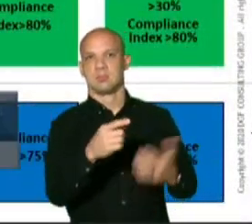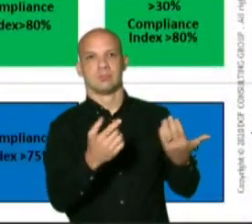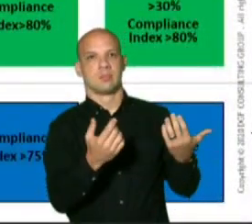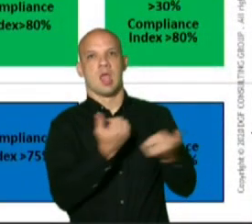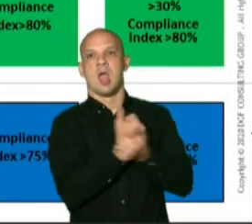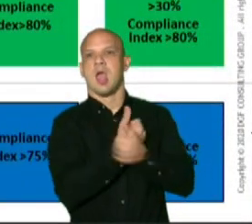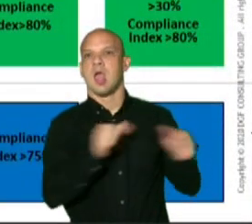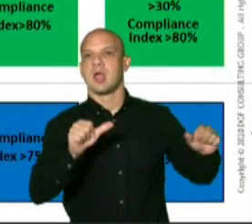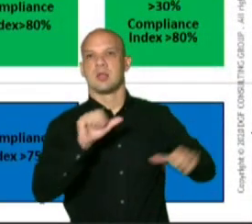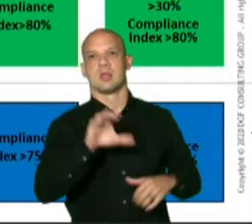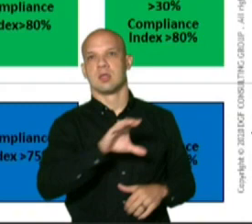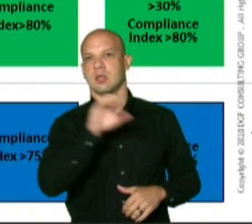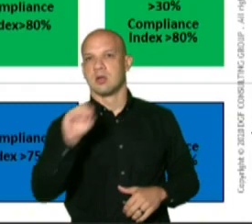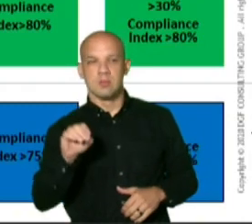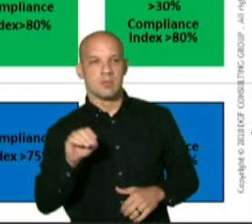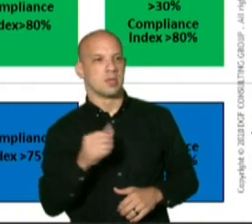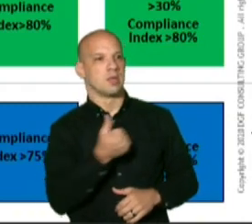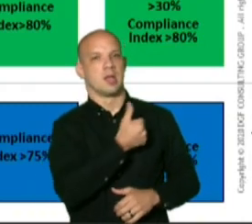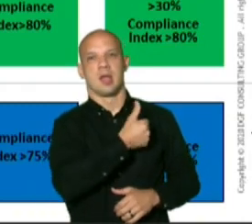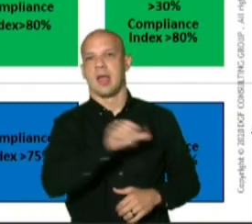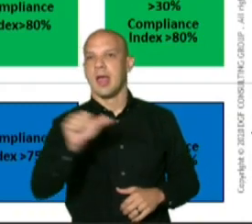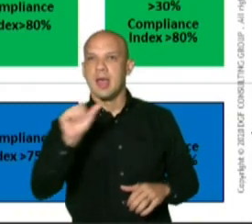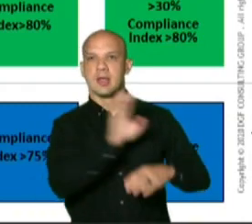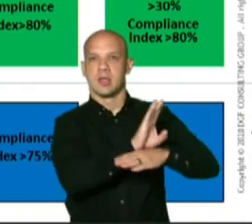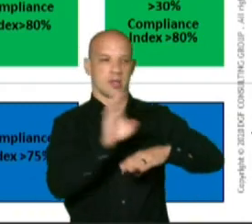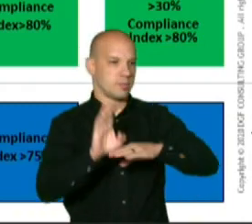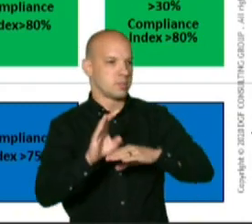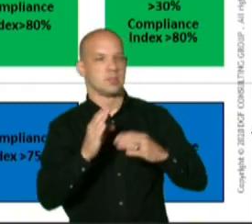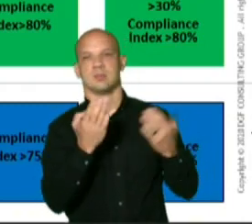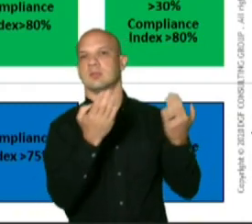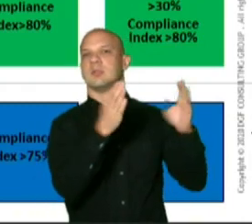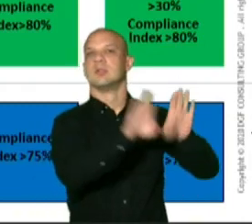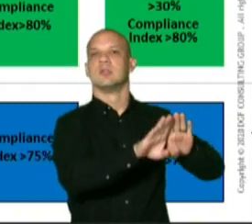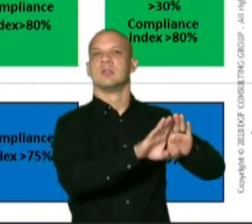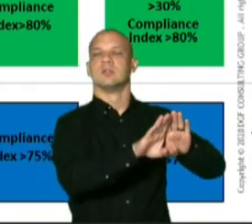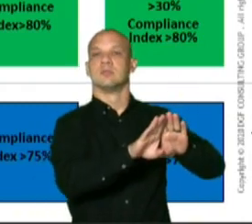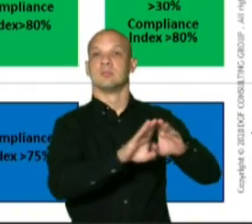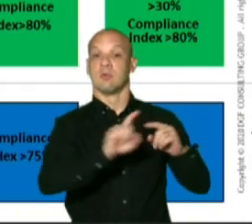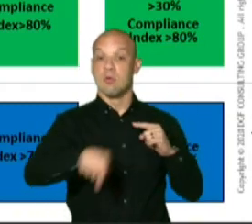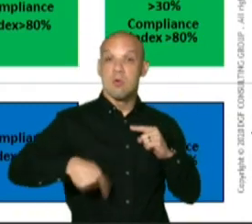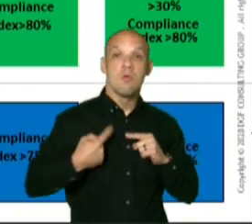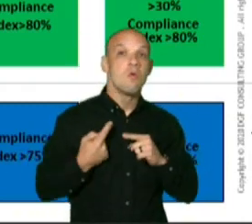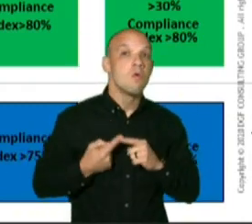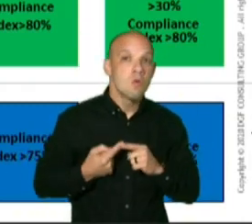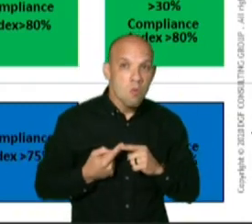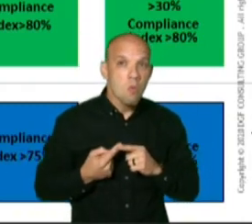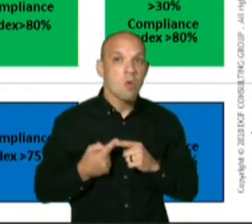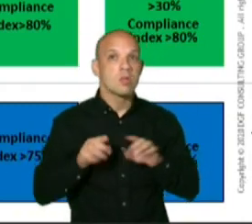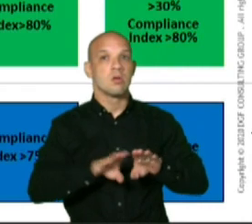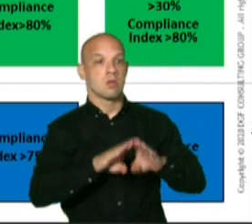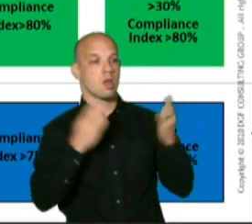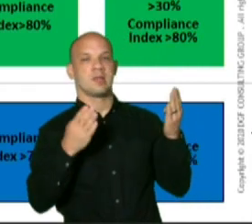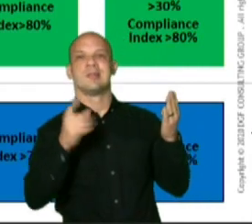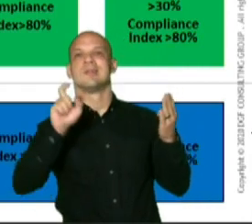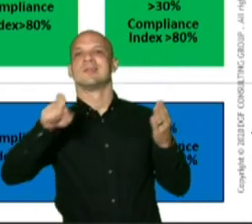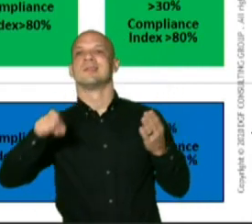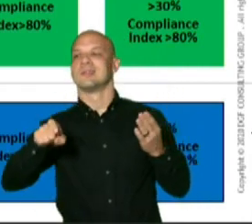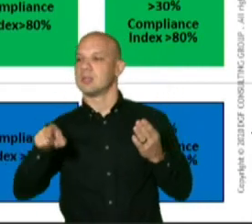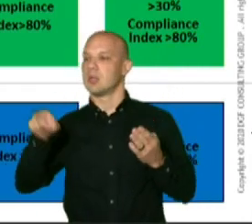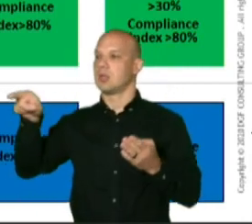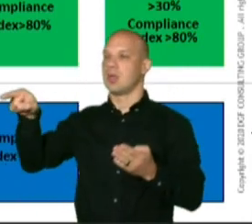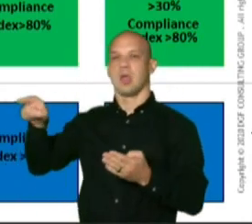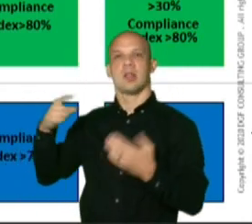cualquier compañía y para abrir pues tiene que tener la aprobación del secretario de Salud y cuando vuelva a operar entra en el